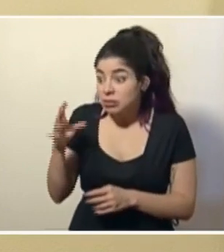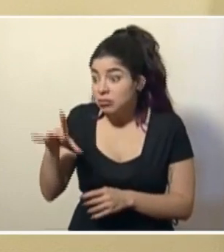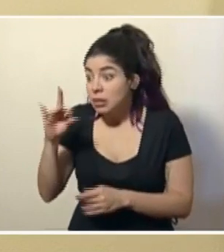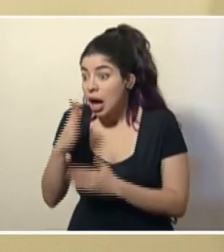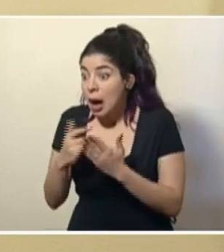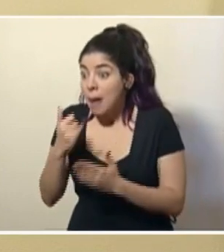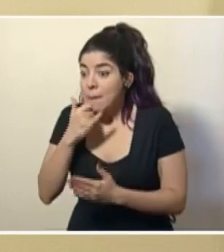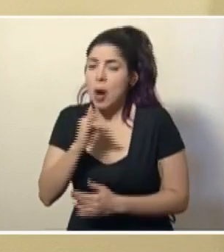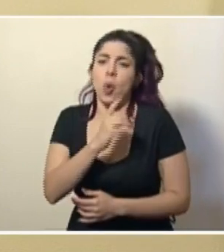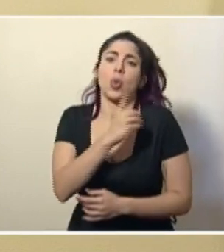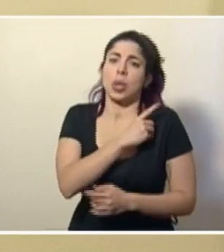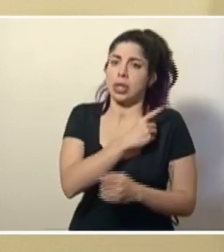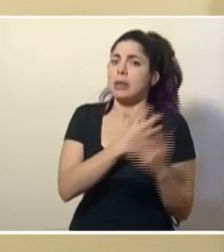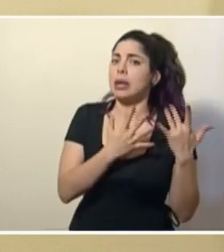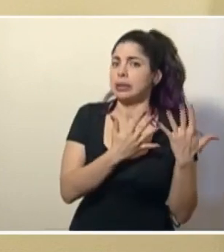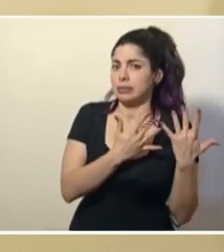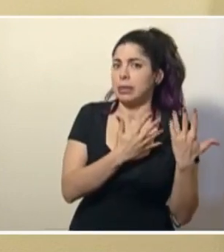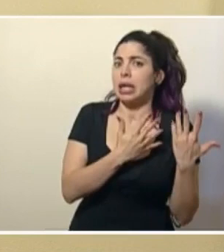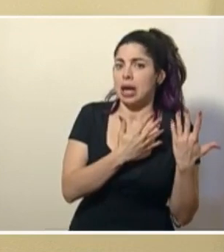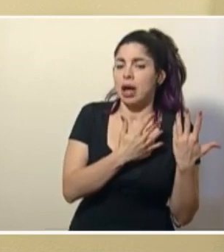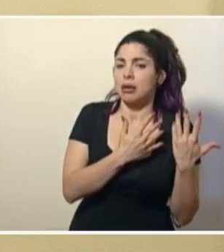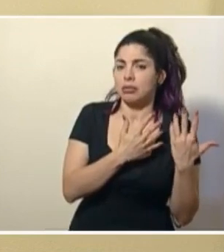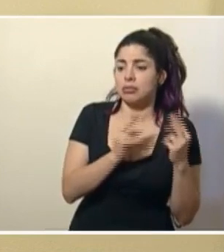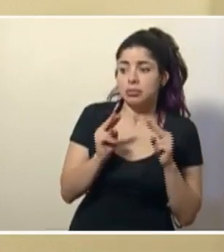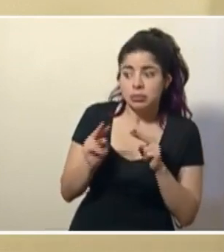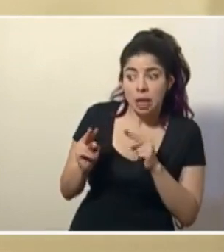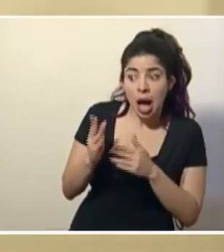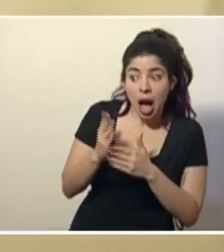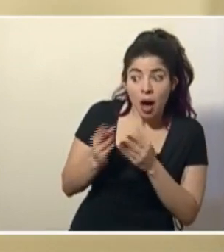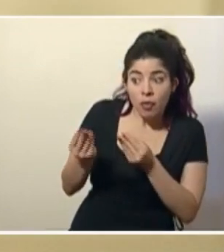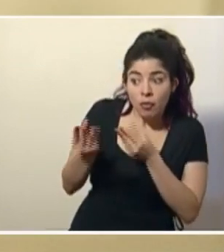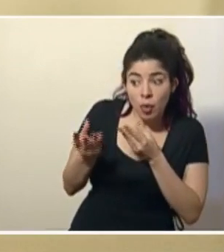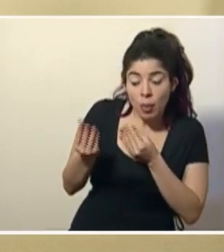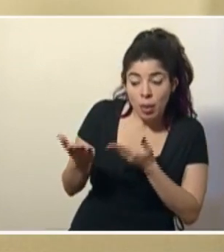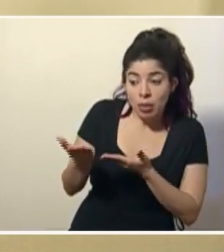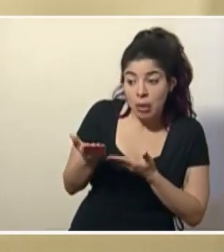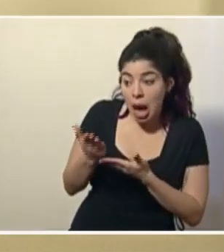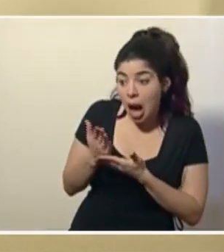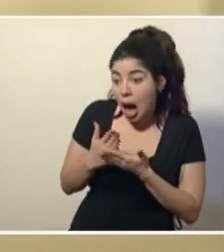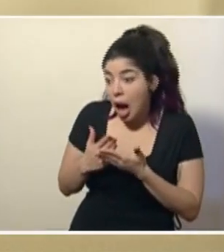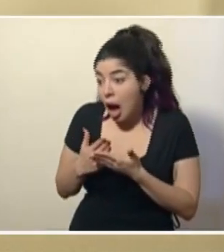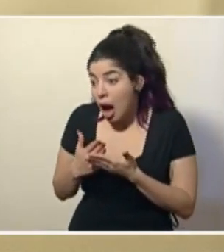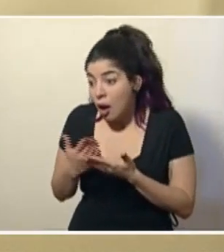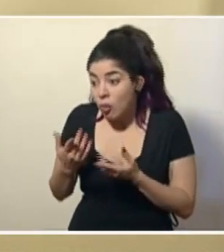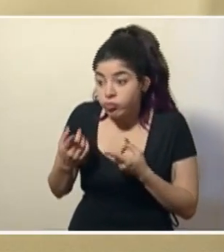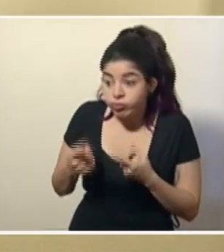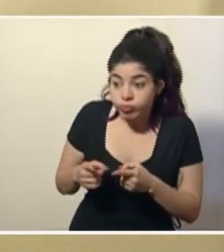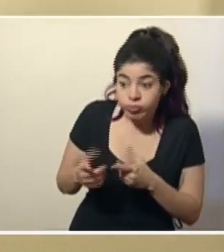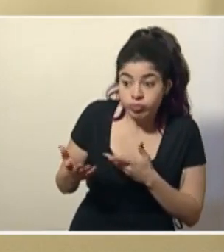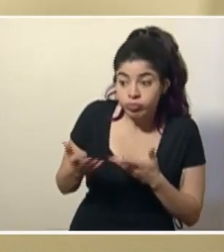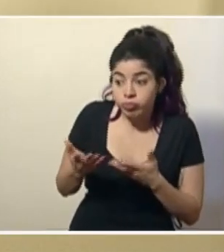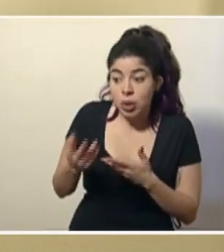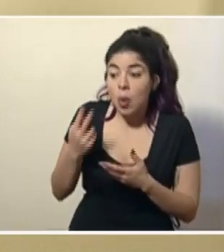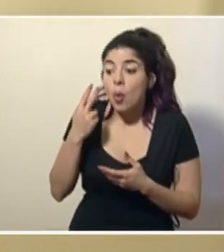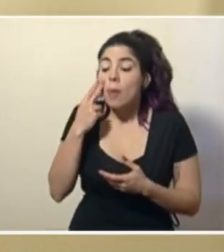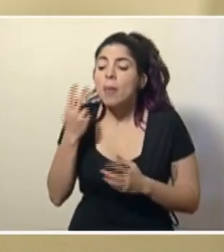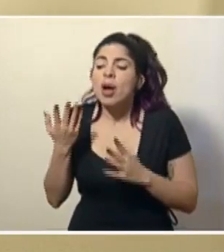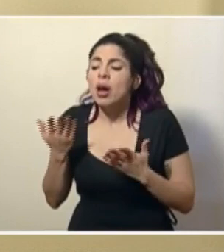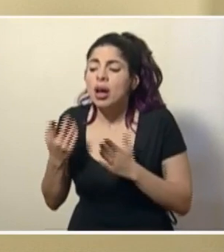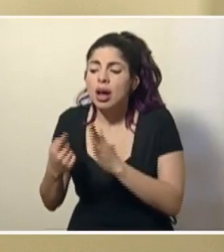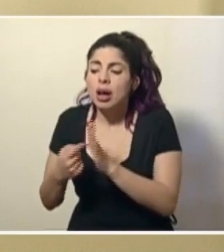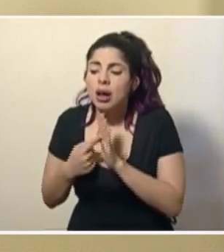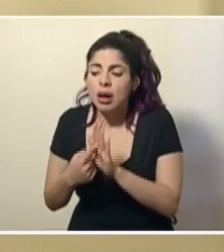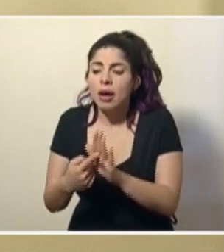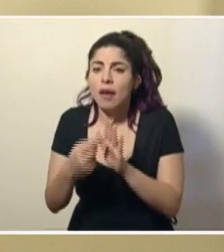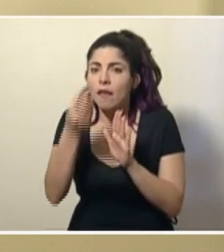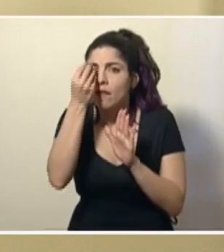Junta Directiva está esperando en recibir estos informes para ver cómo es que, o qué se señala en